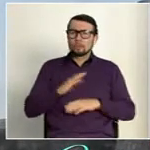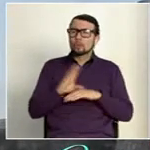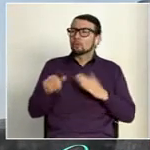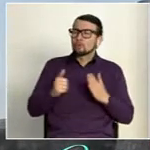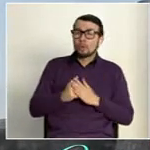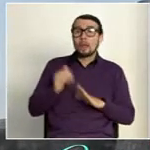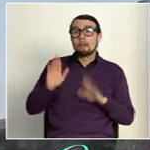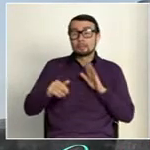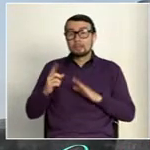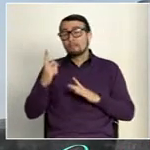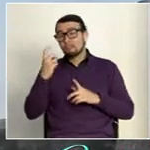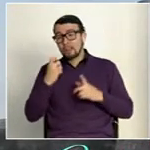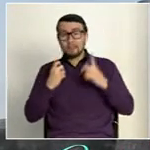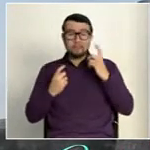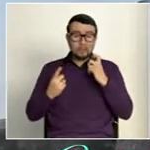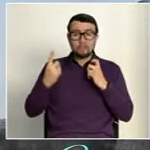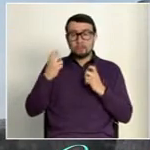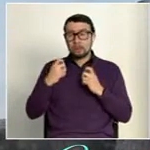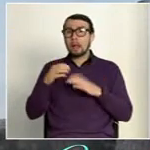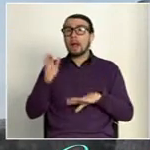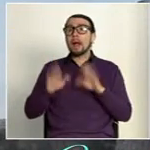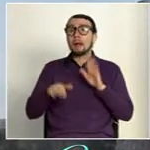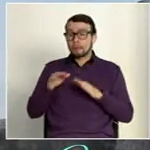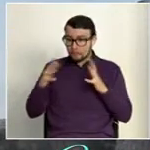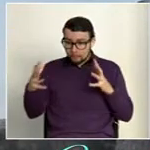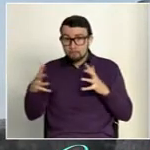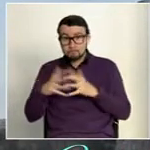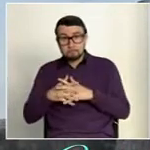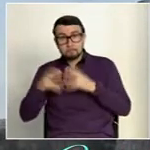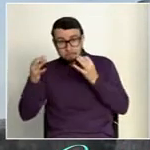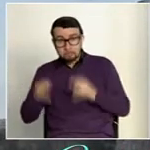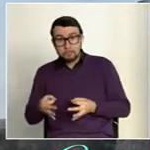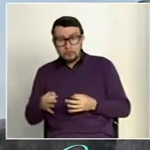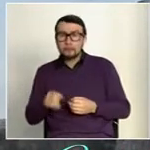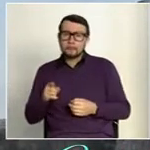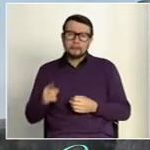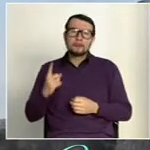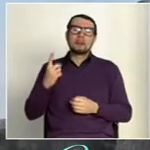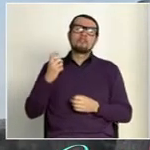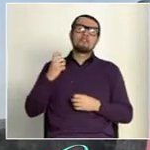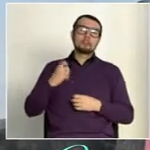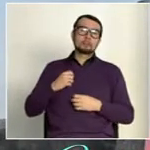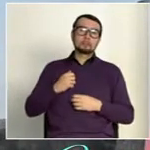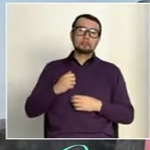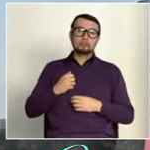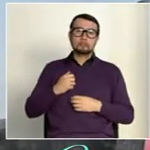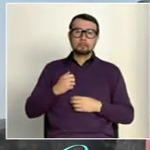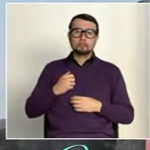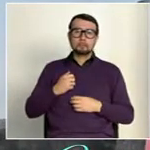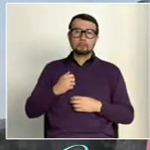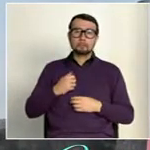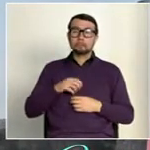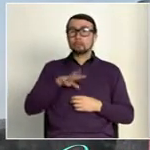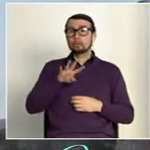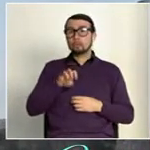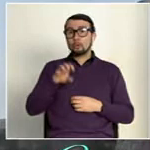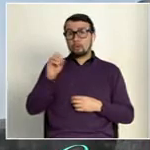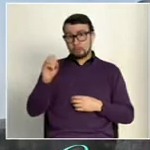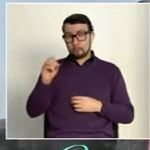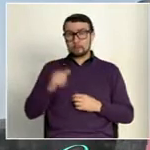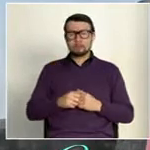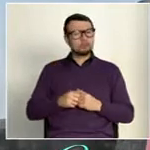deficiencias de la salud están directamente relacionadas a la deficiencia de 90. 90 significa